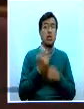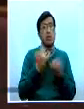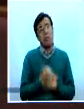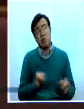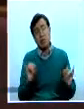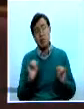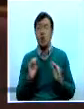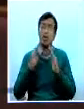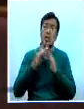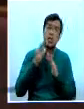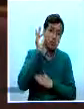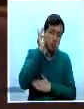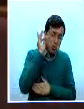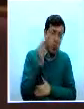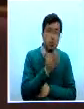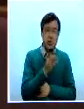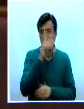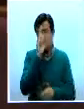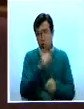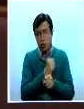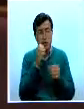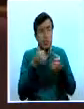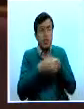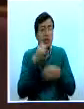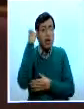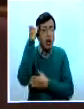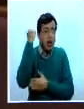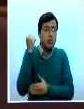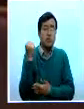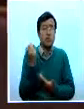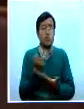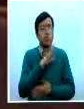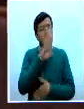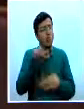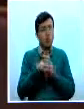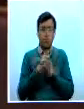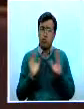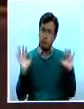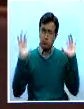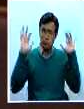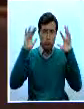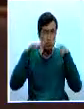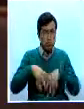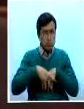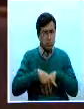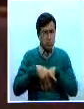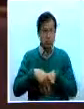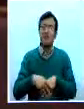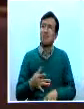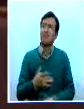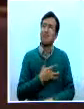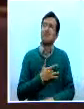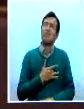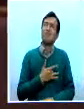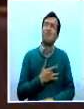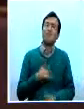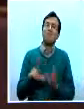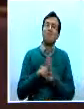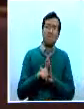amas de casa trabajadores sindicalizados van a manifestarse su complacencia por esta ley que